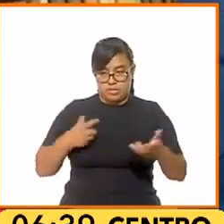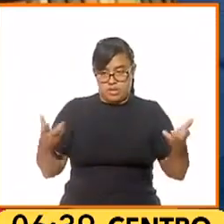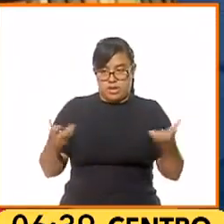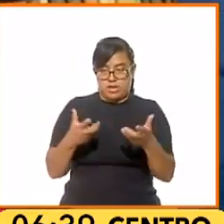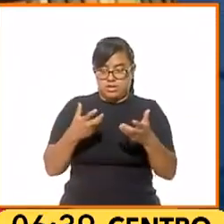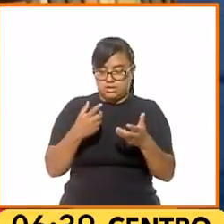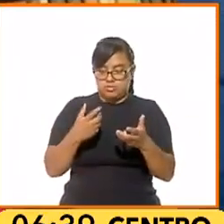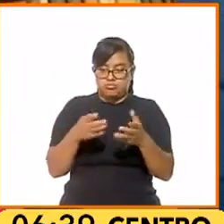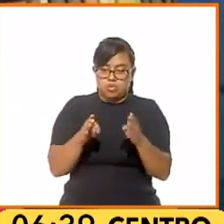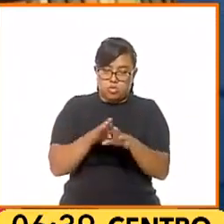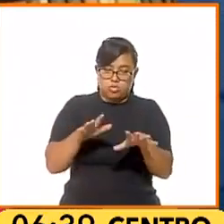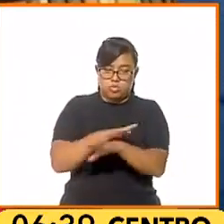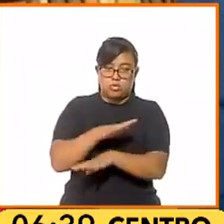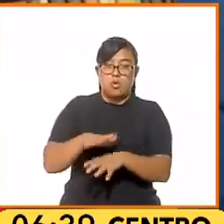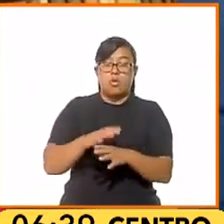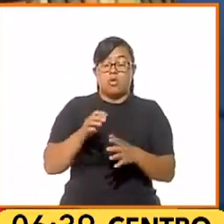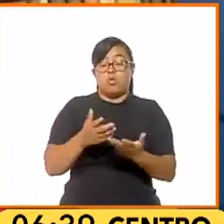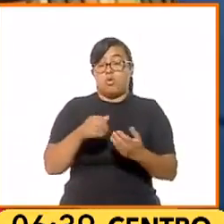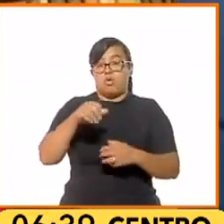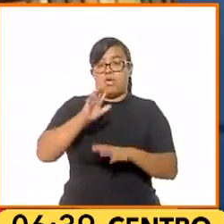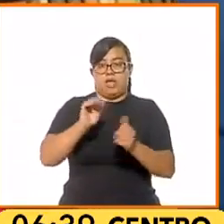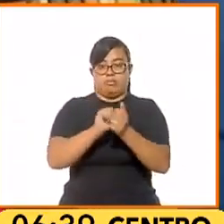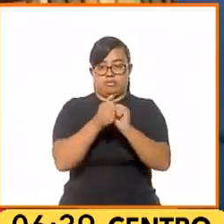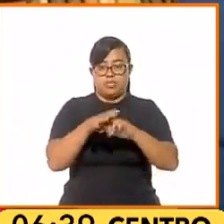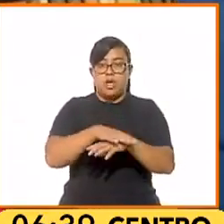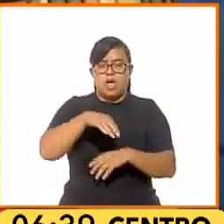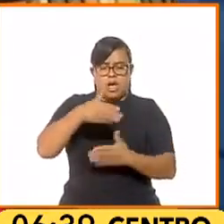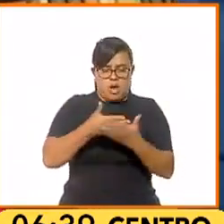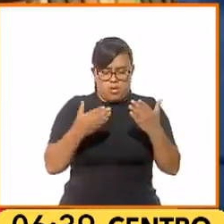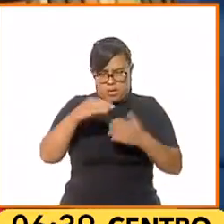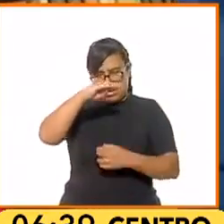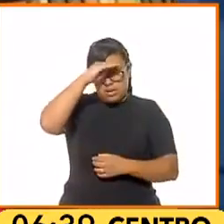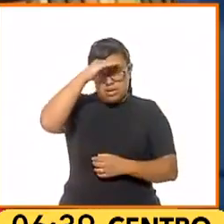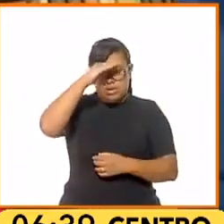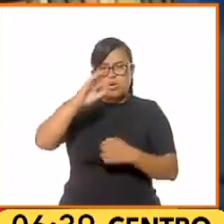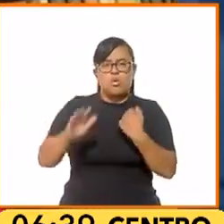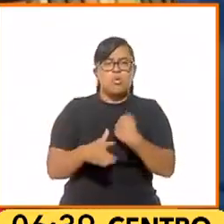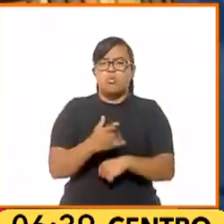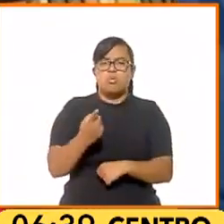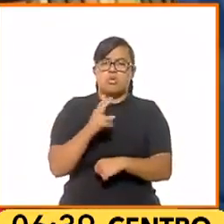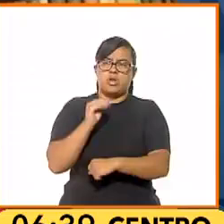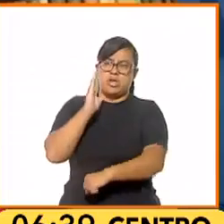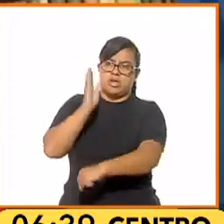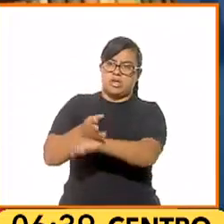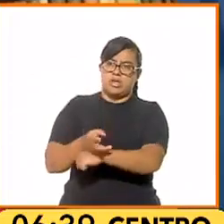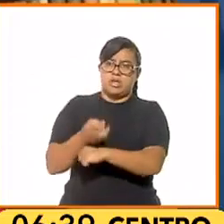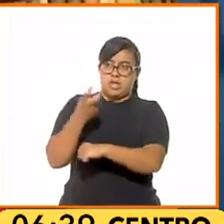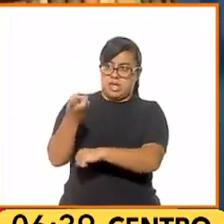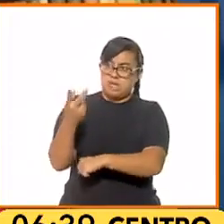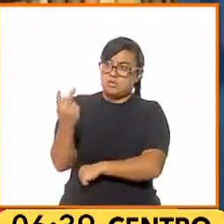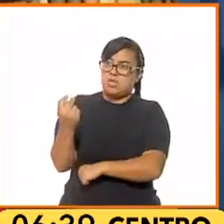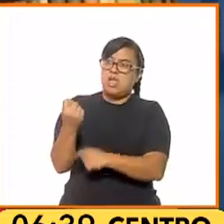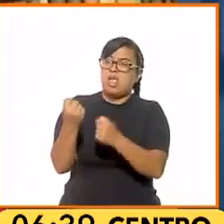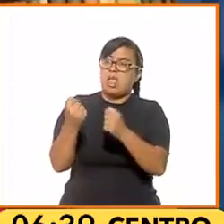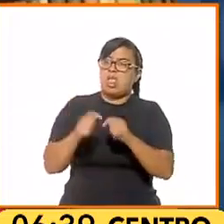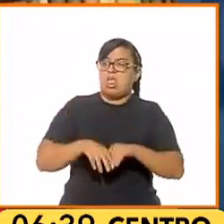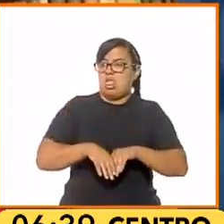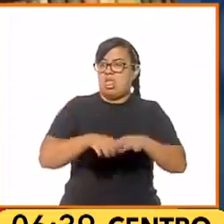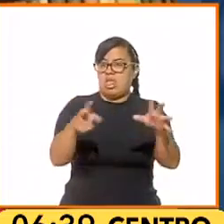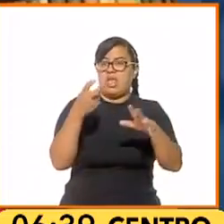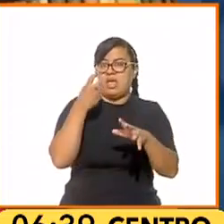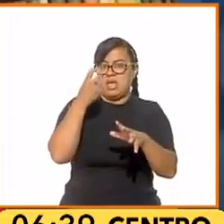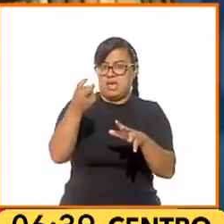transición. Hoy mismo, por ejemplo, mucha gente se pregunta, bueno, ¿y por qué no se sanciona a las actuales televisoras que lo hicieron?